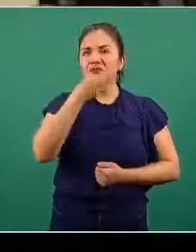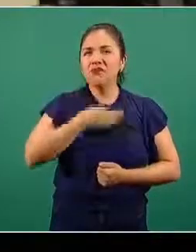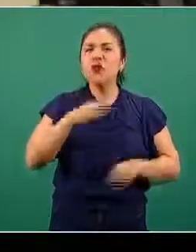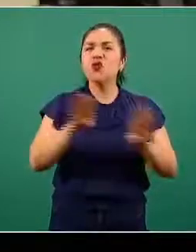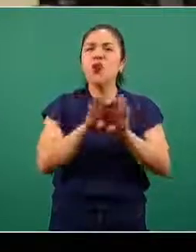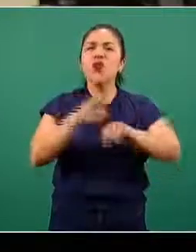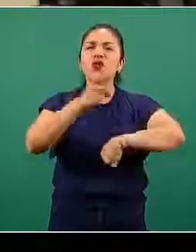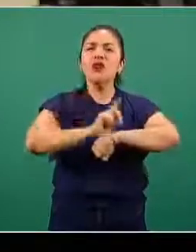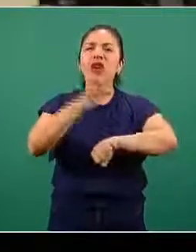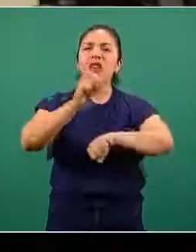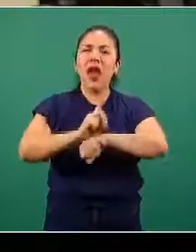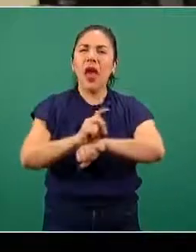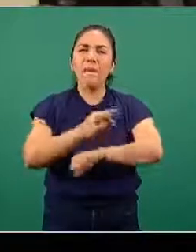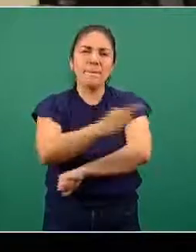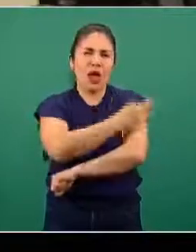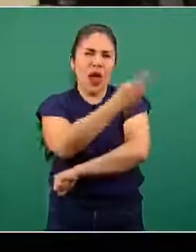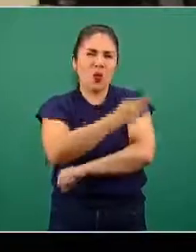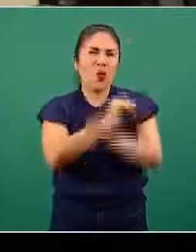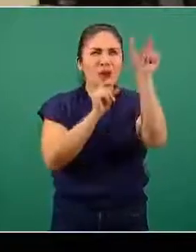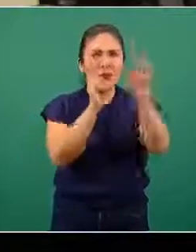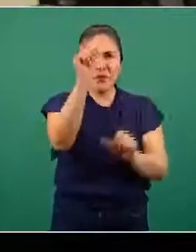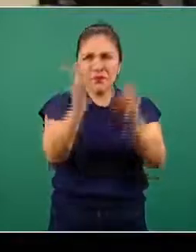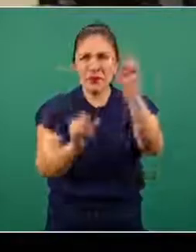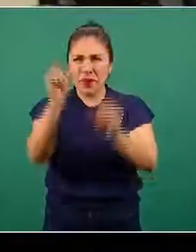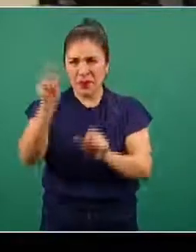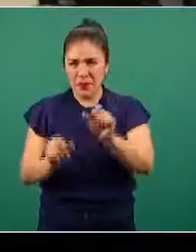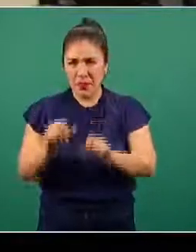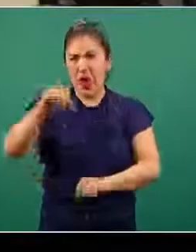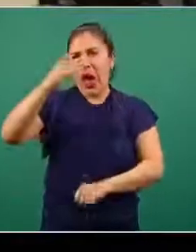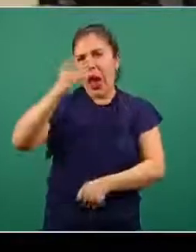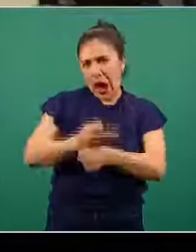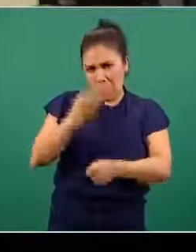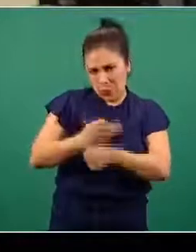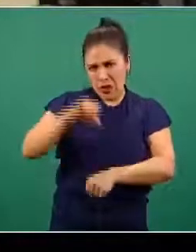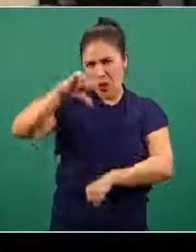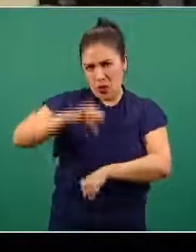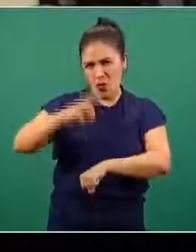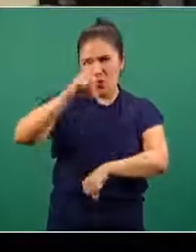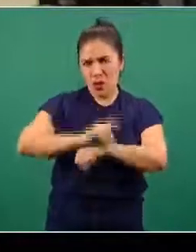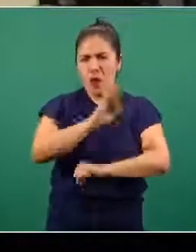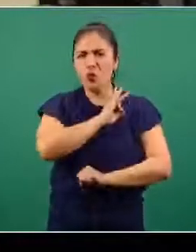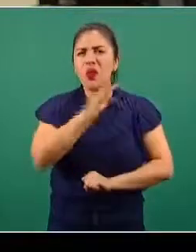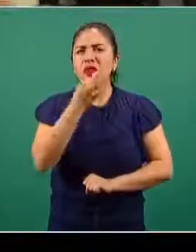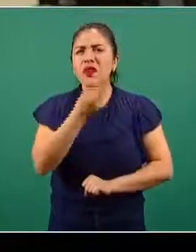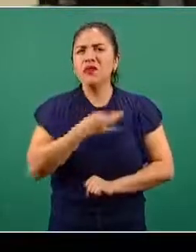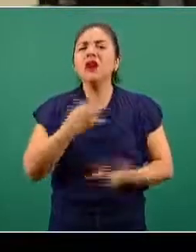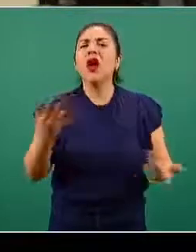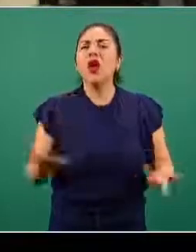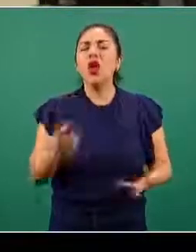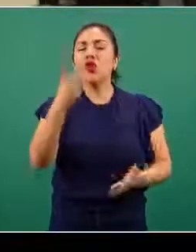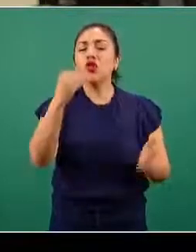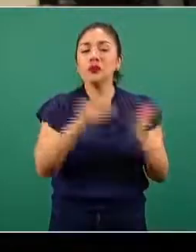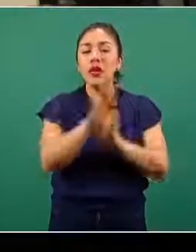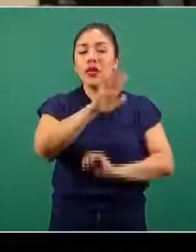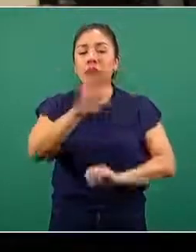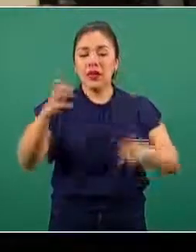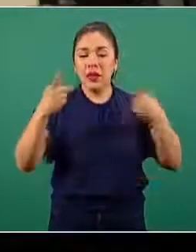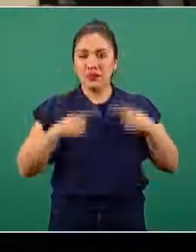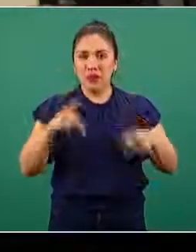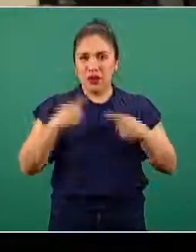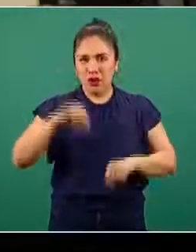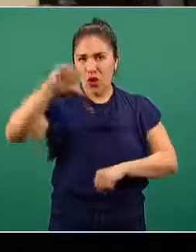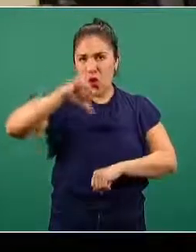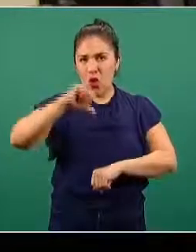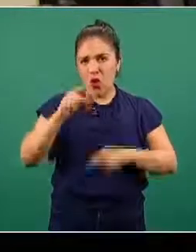diaria, ¿nos podría explicar ya a estas alturas, estas 2.500 personas al corte de las 4 de